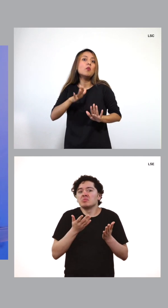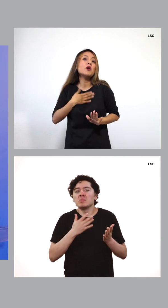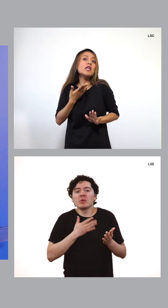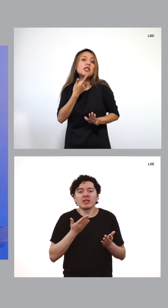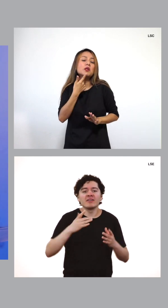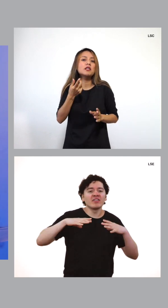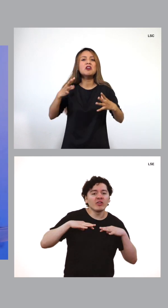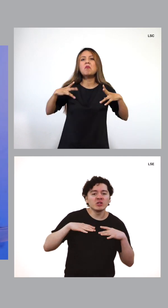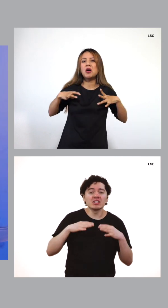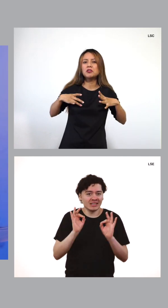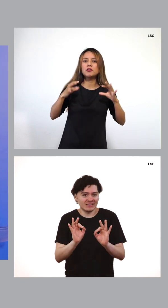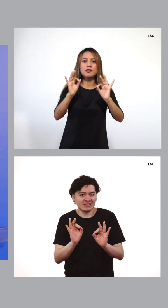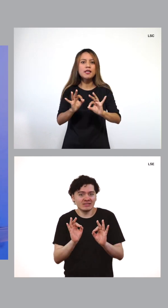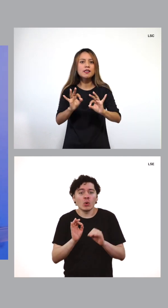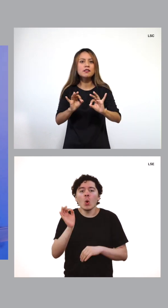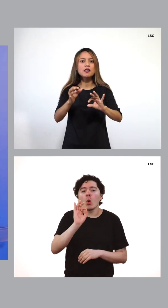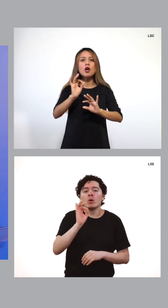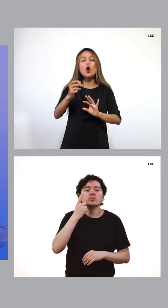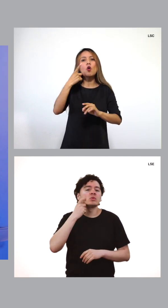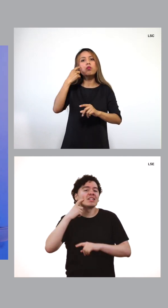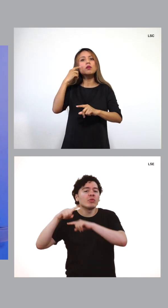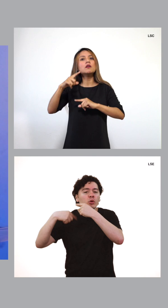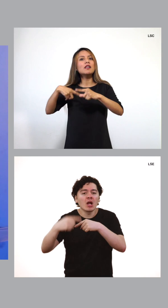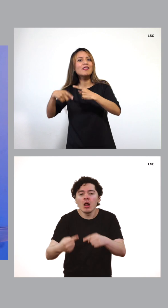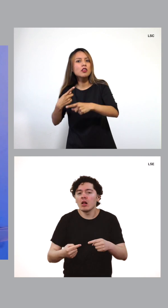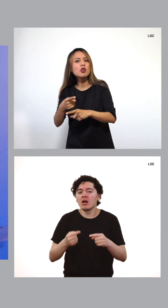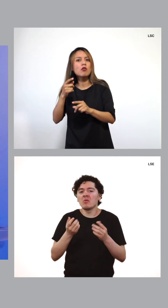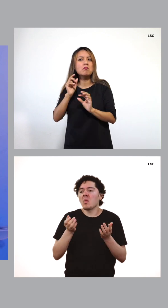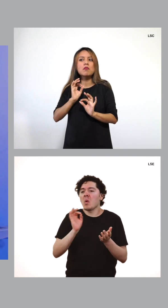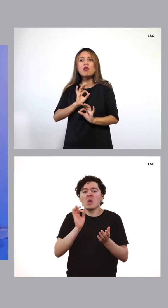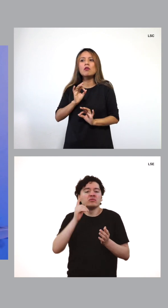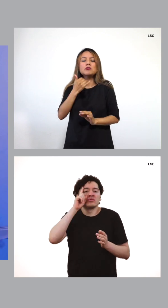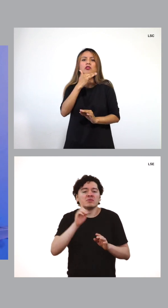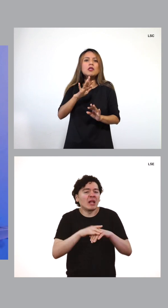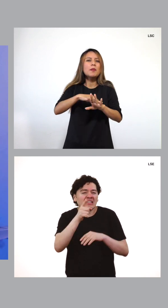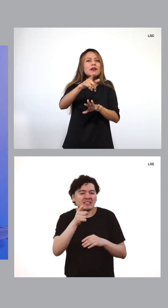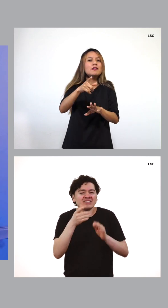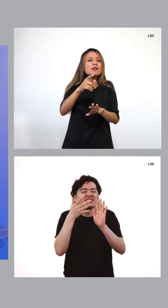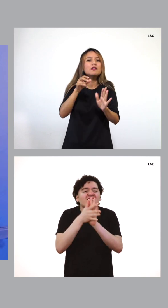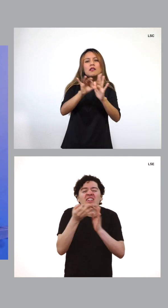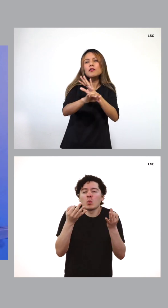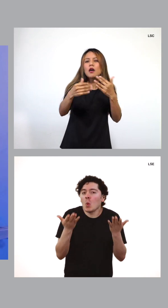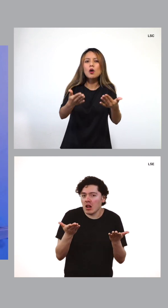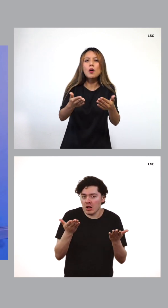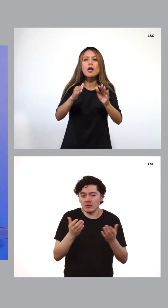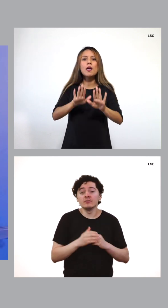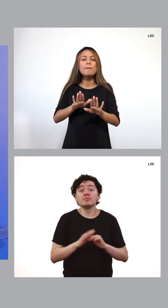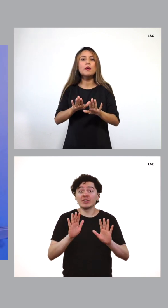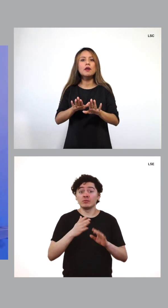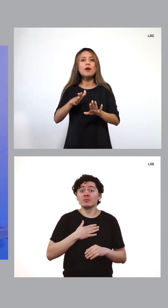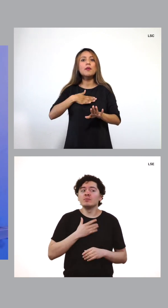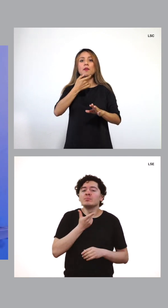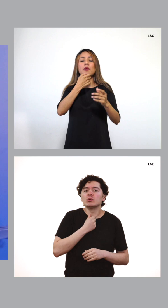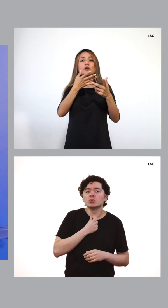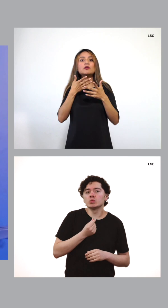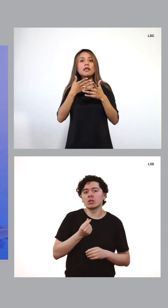de folclore, de cultura, de tradición. No sé lo que significa, pero me gustaría que todos los que estamos hoy conectados